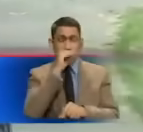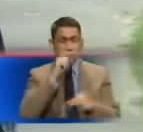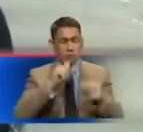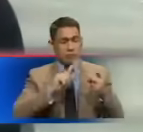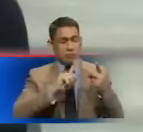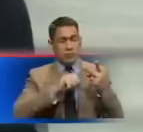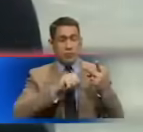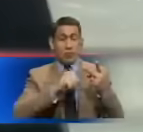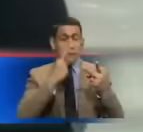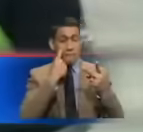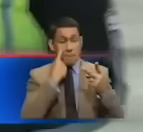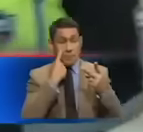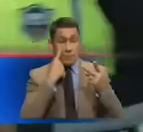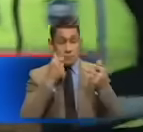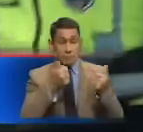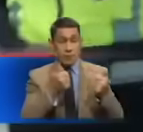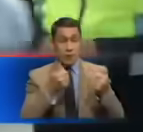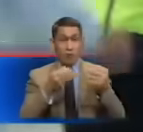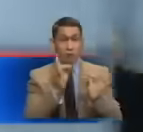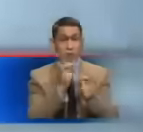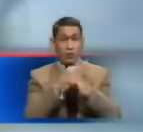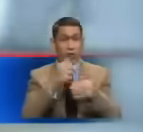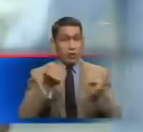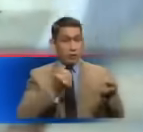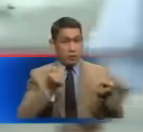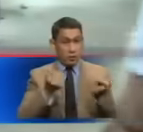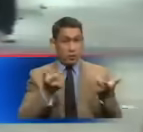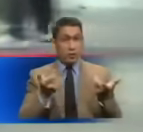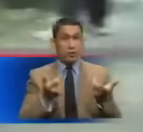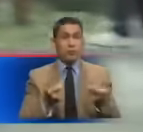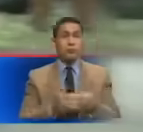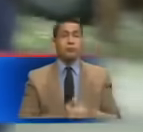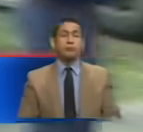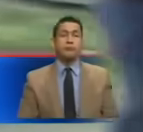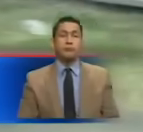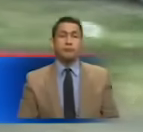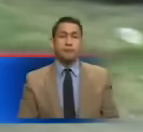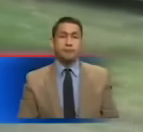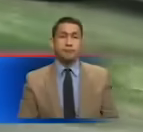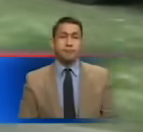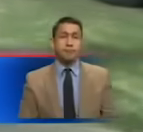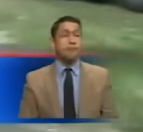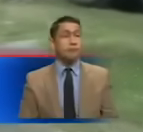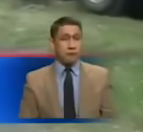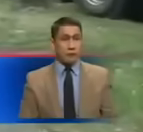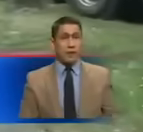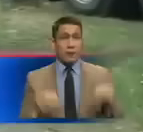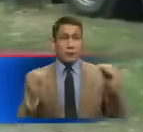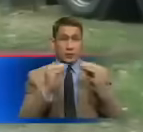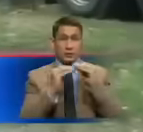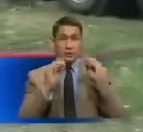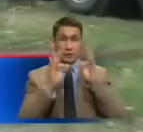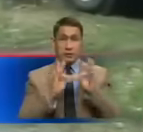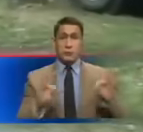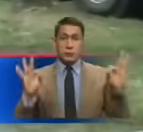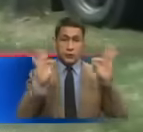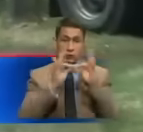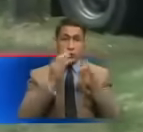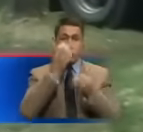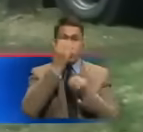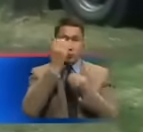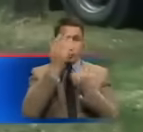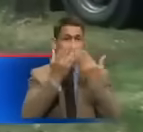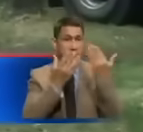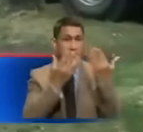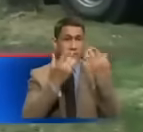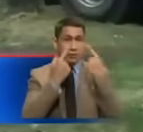de salir de casa. Recuerde que en su casa esperan por ti. Importantísimo, y nosotros hemos ingresado acá en esta parte y por lo que se puede